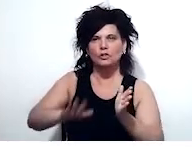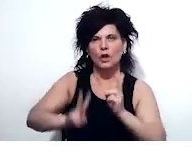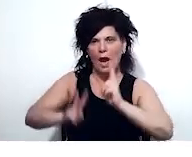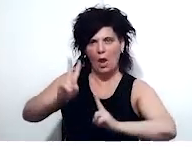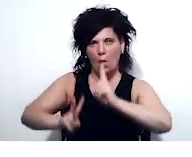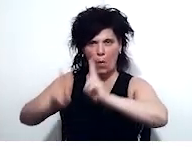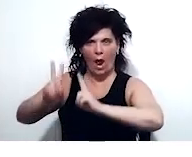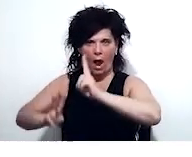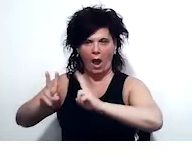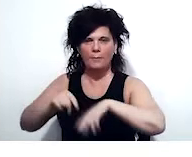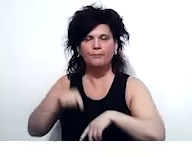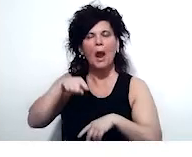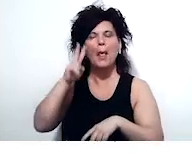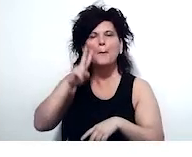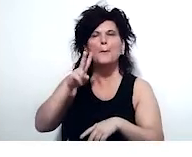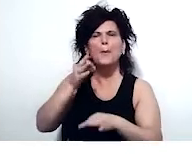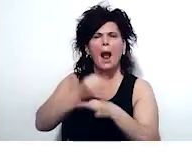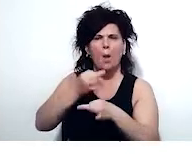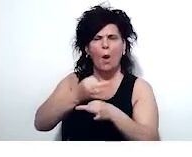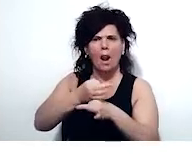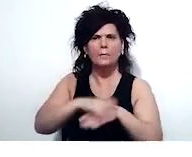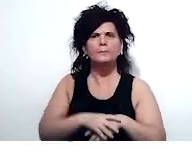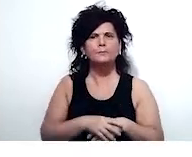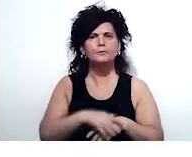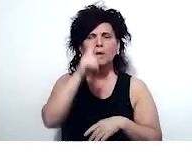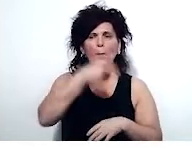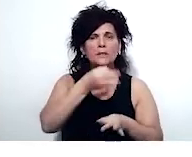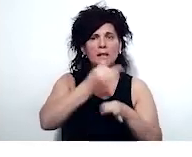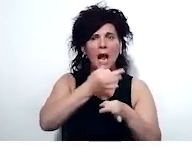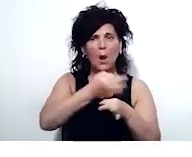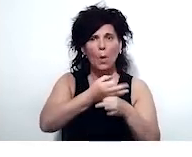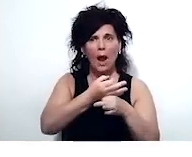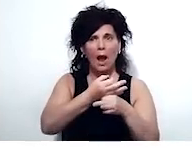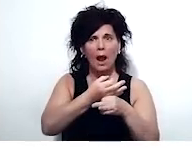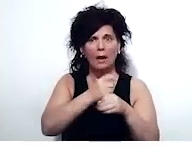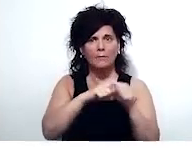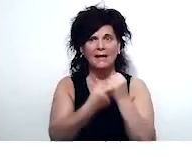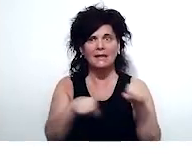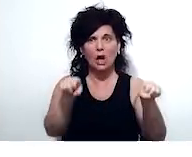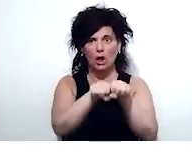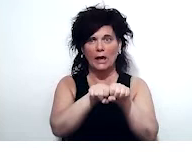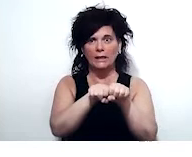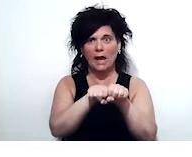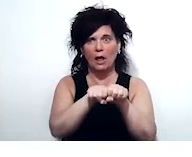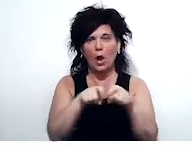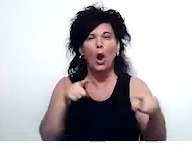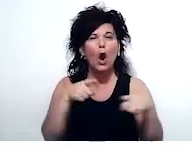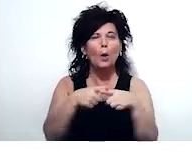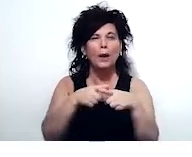escuelas, que es un tema importante. Porcentaje de escuelas conectadas a Internet con fines pedagógicos. Esto